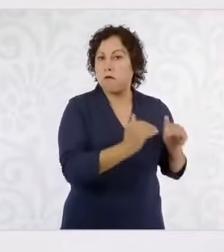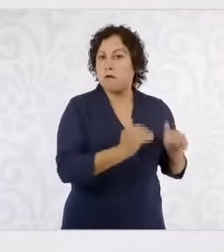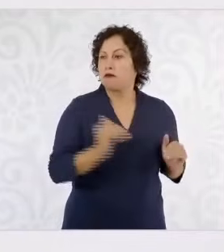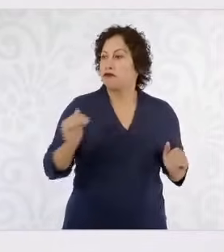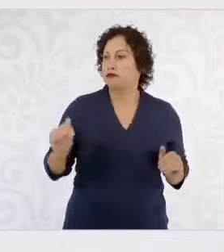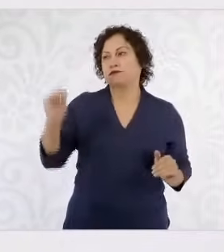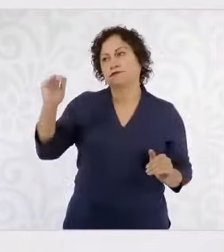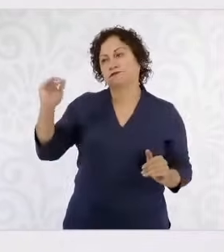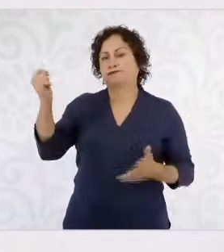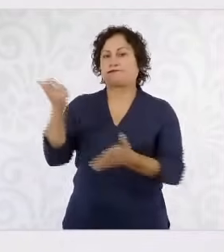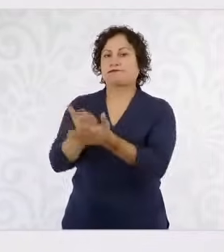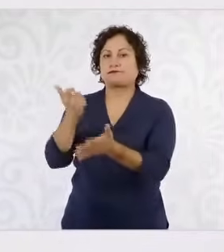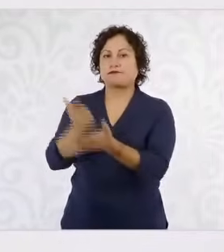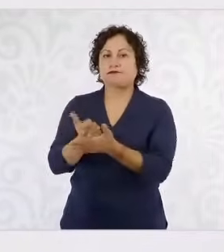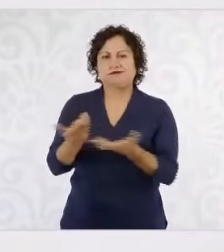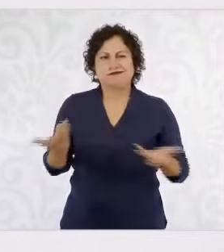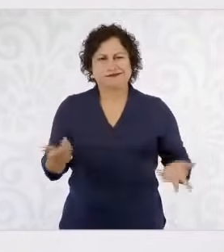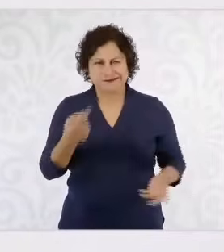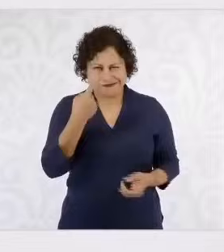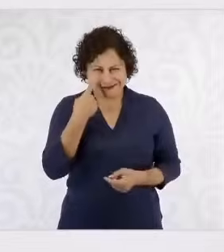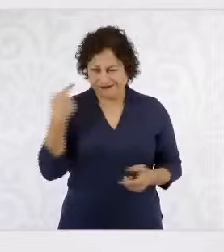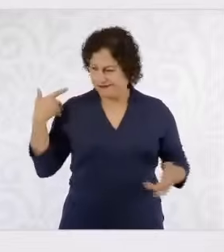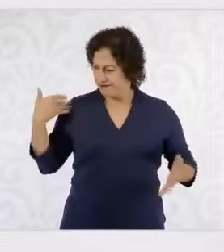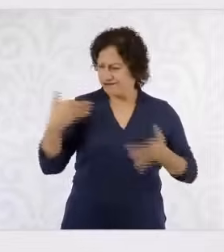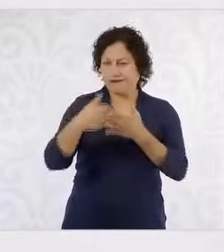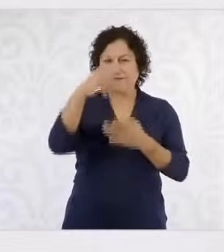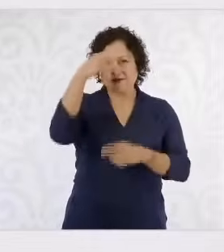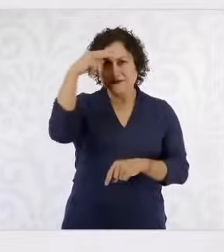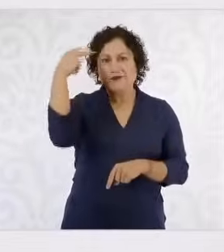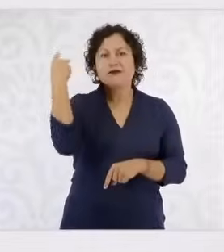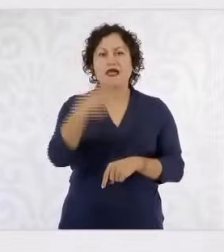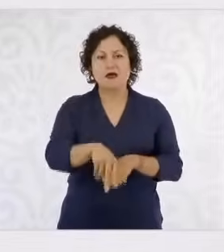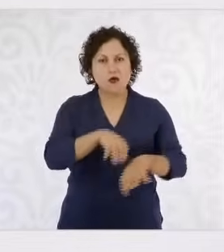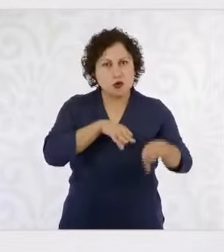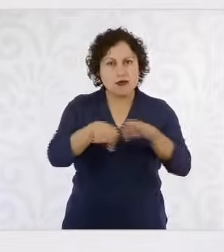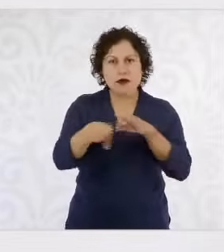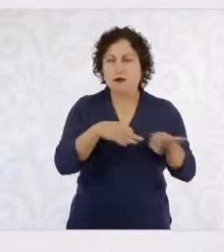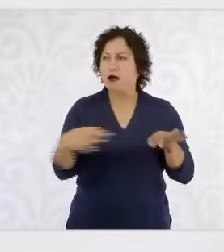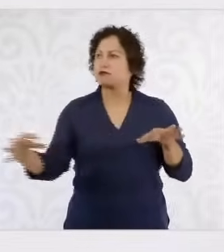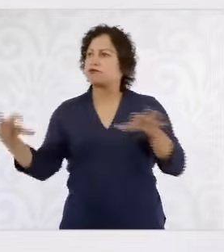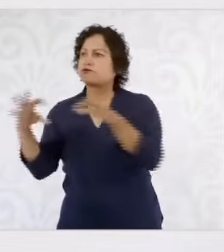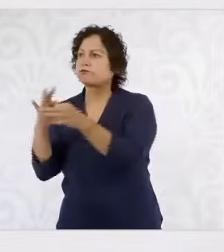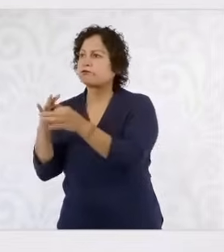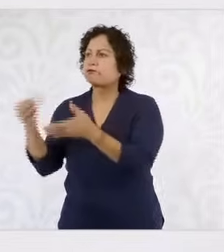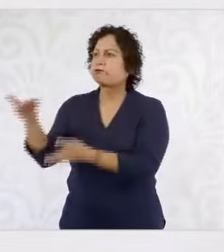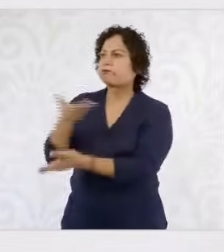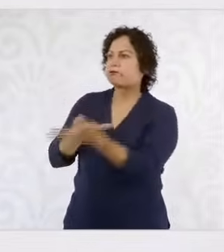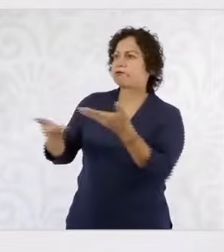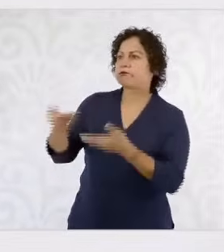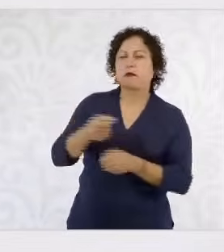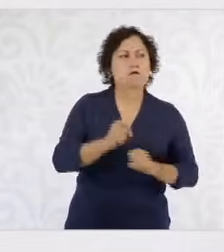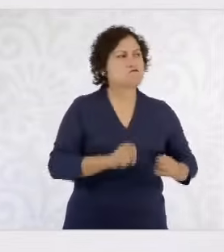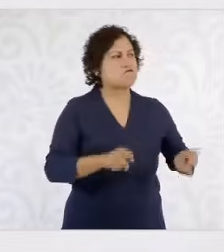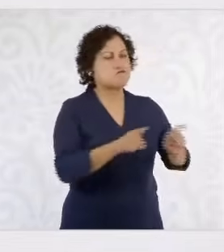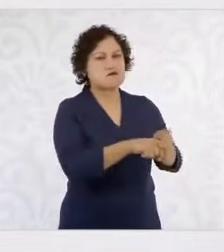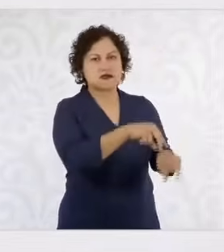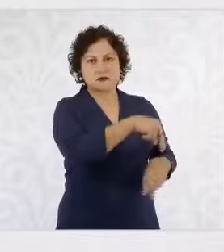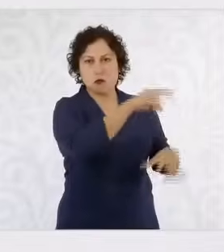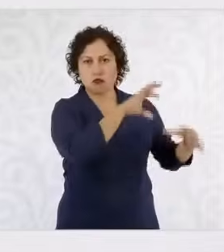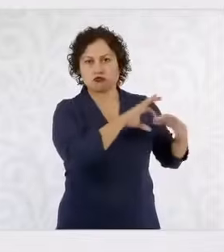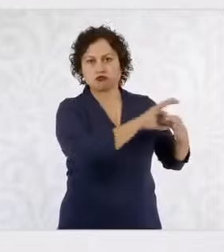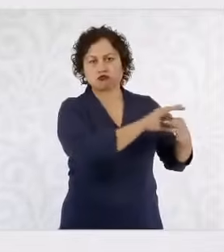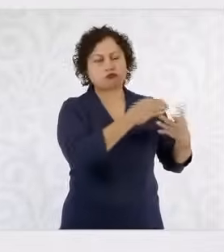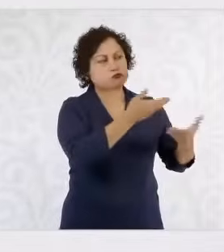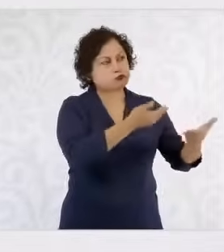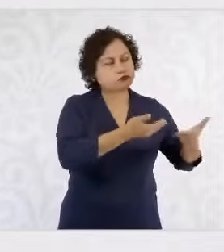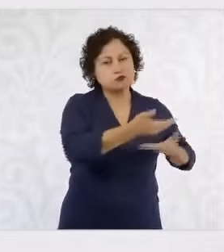trabajando de manera muy importante para fortalecer la relación comercial del tratado